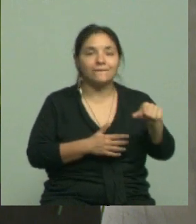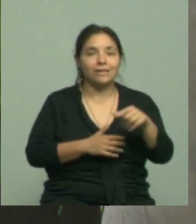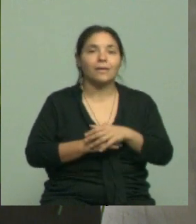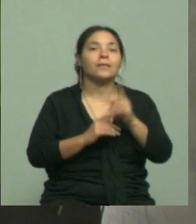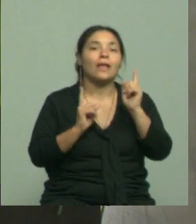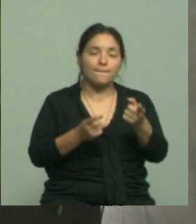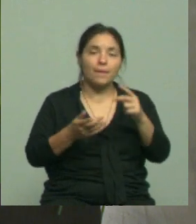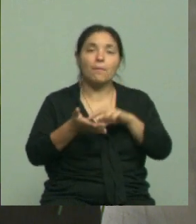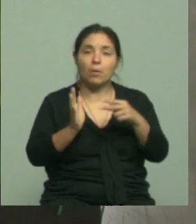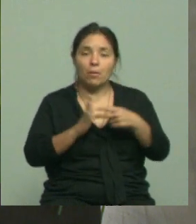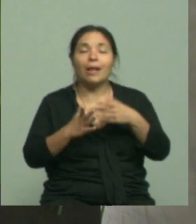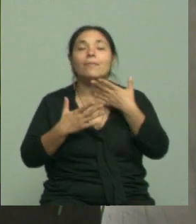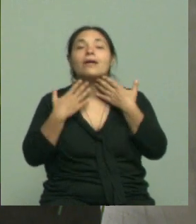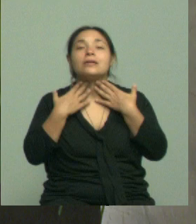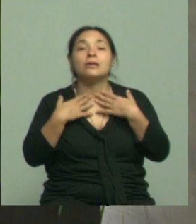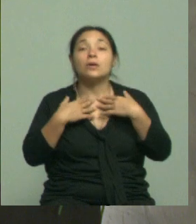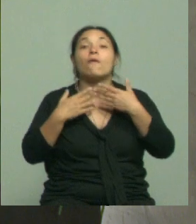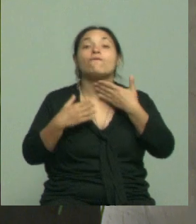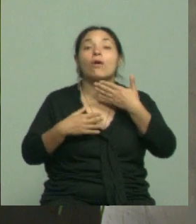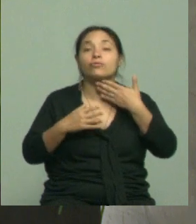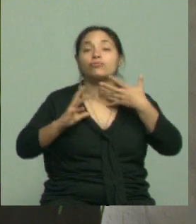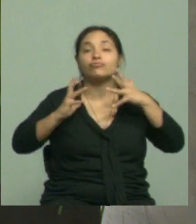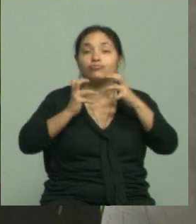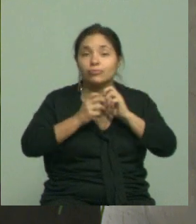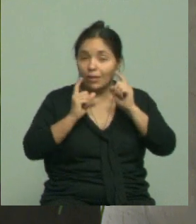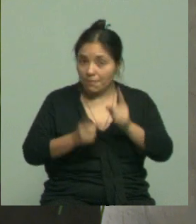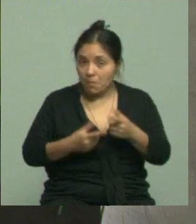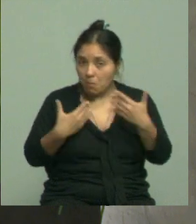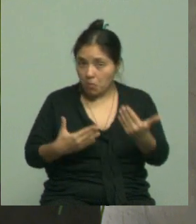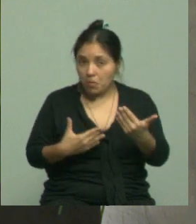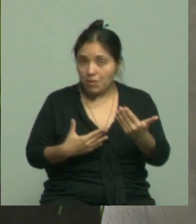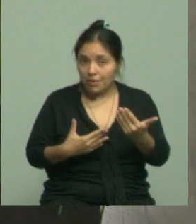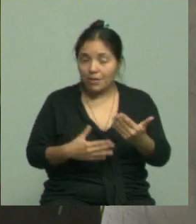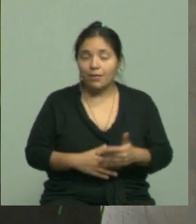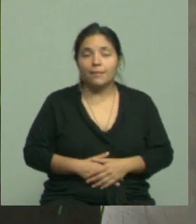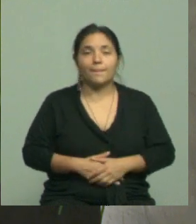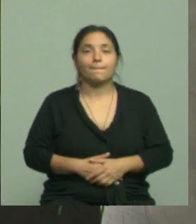manera eso puede afectar las cuerdas vocales. Y por ahí esas cosas cotidianas pueden afectar nuestras cuerdas vocales.